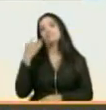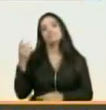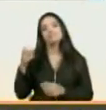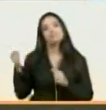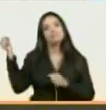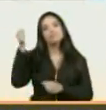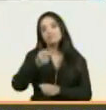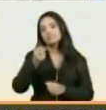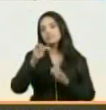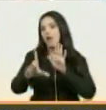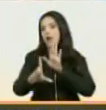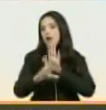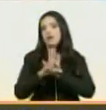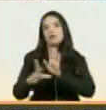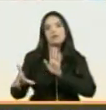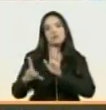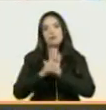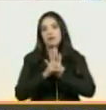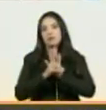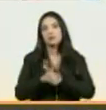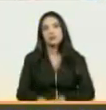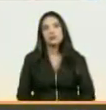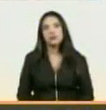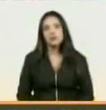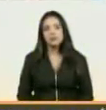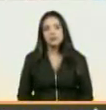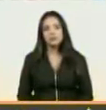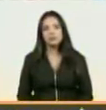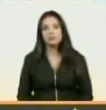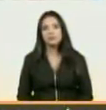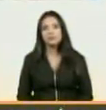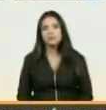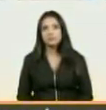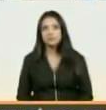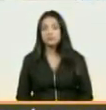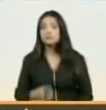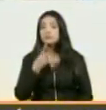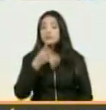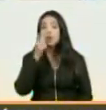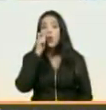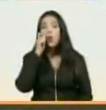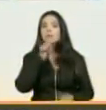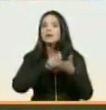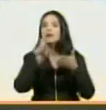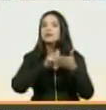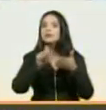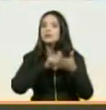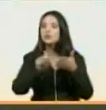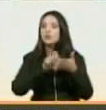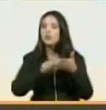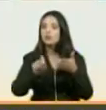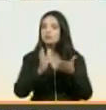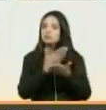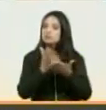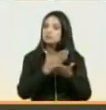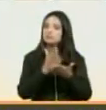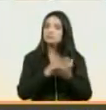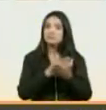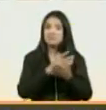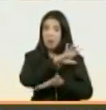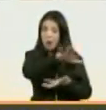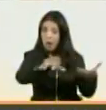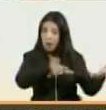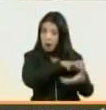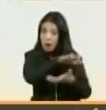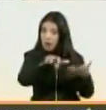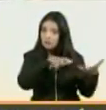Estado de Derecho. A decir de Rómulo Gallegos en su obra célebre Doña Bárbara, ante la barbarie, el imperio